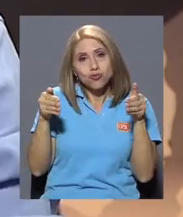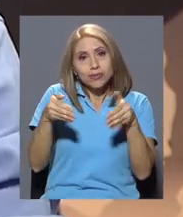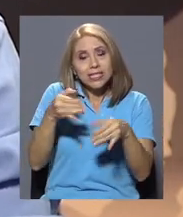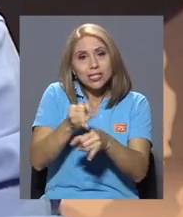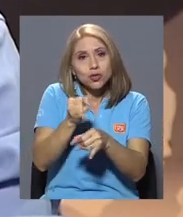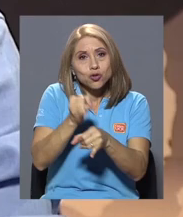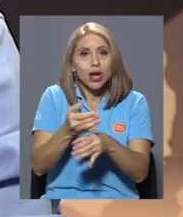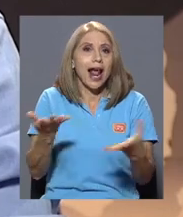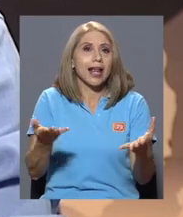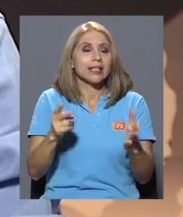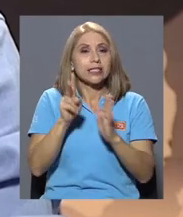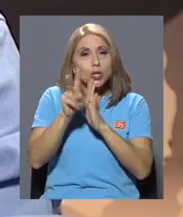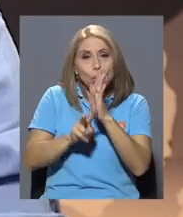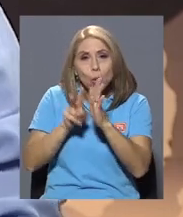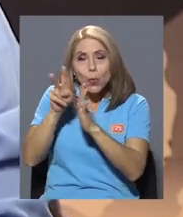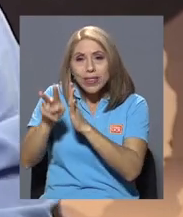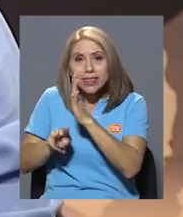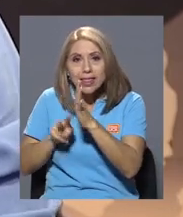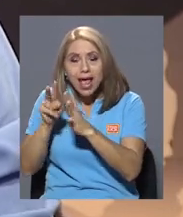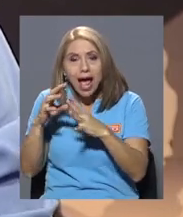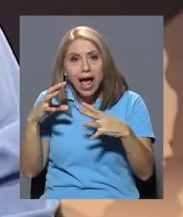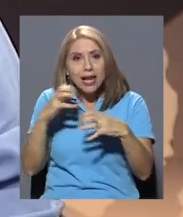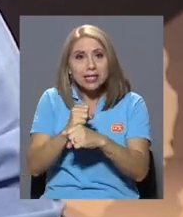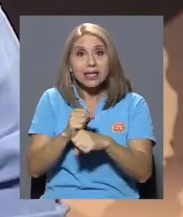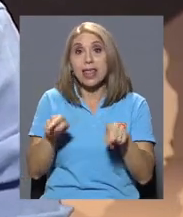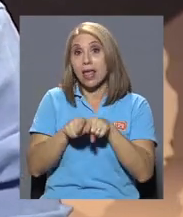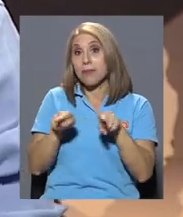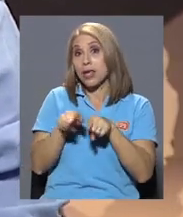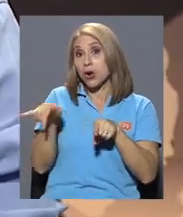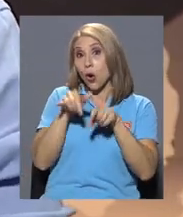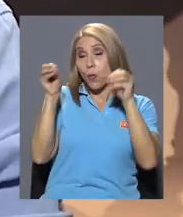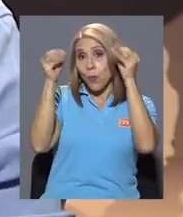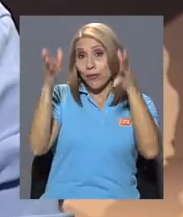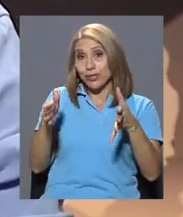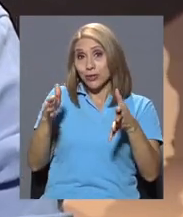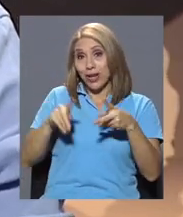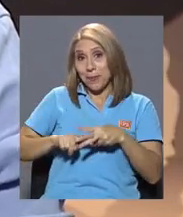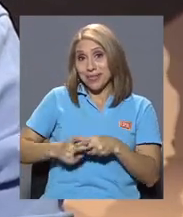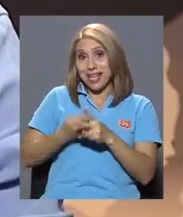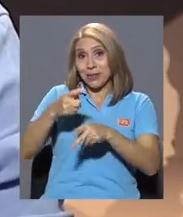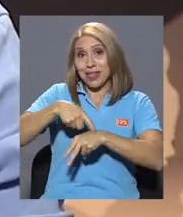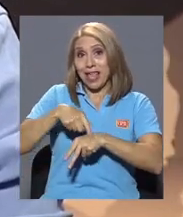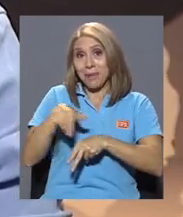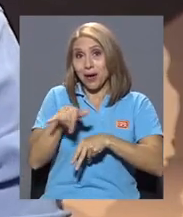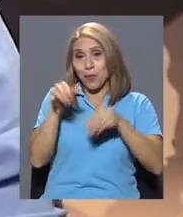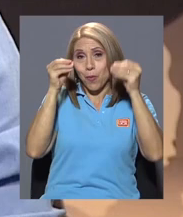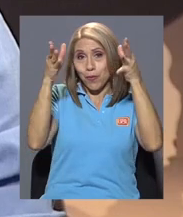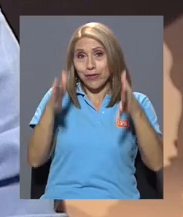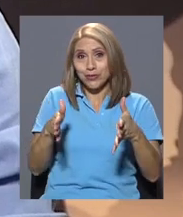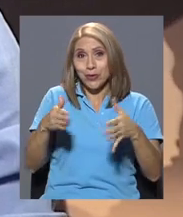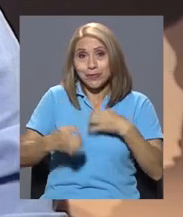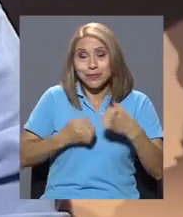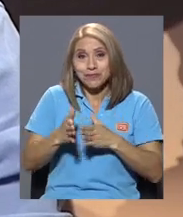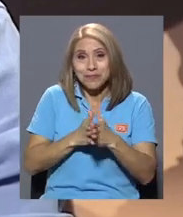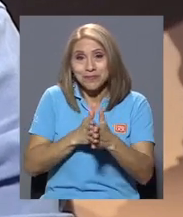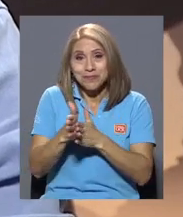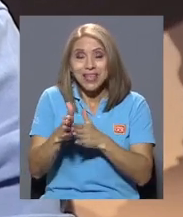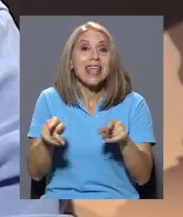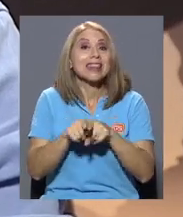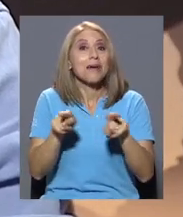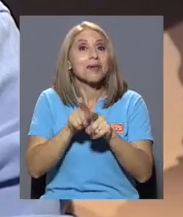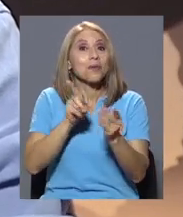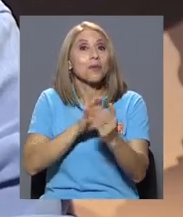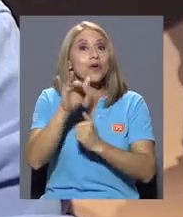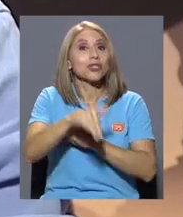documentales como profesor también empezando una etapa como profe que eso me tiene muy ilusionado y por otro lado si hay un